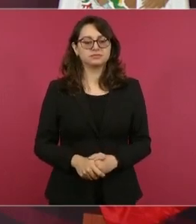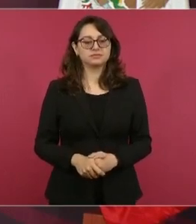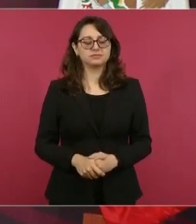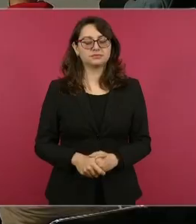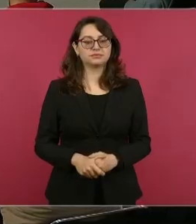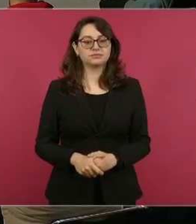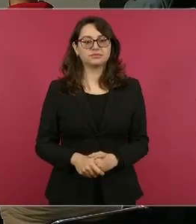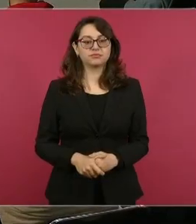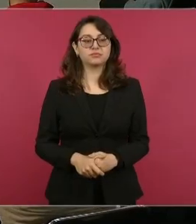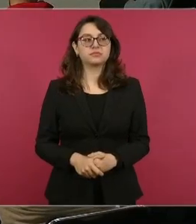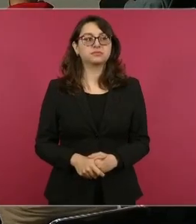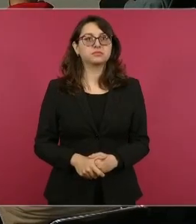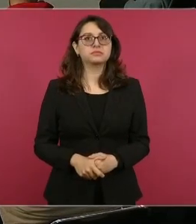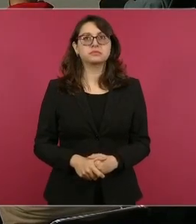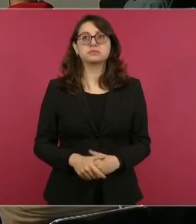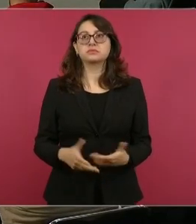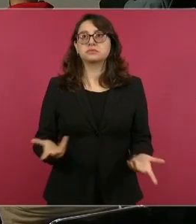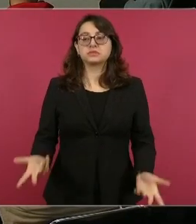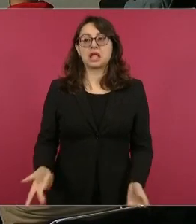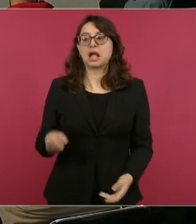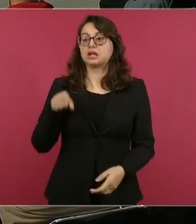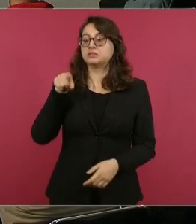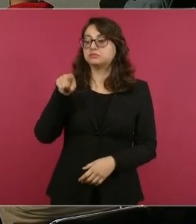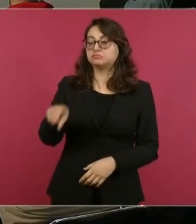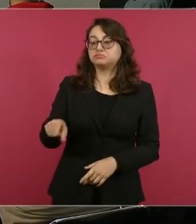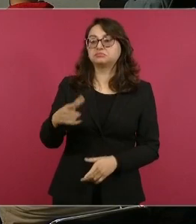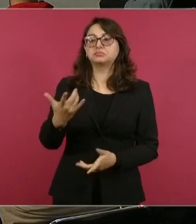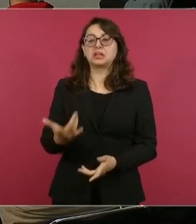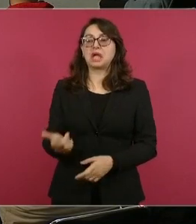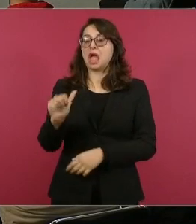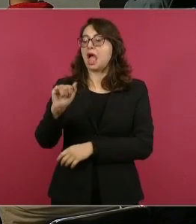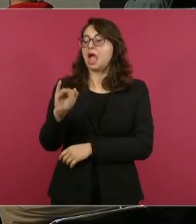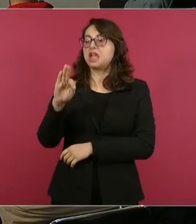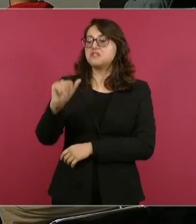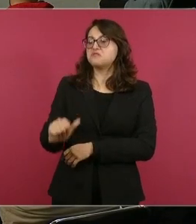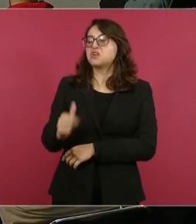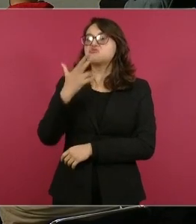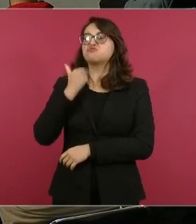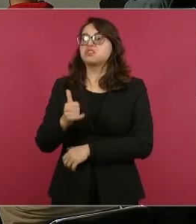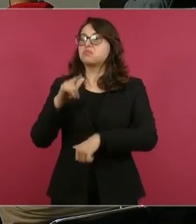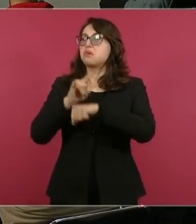que no iban a poder salir los aviones porque había un cerro,